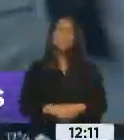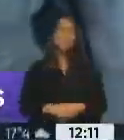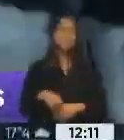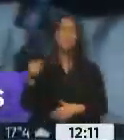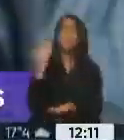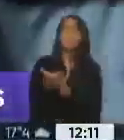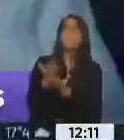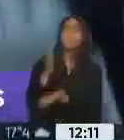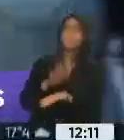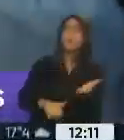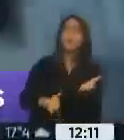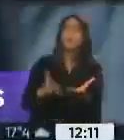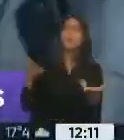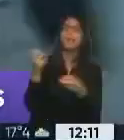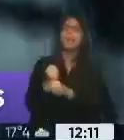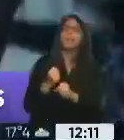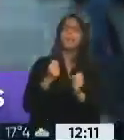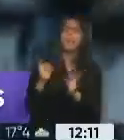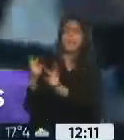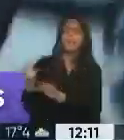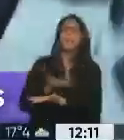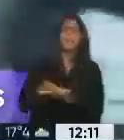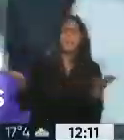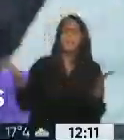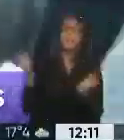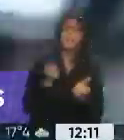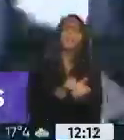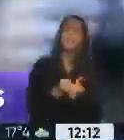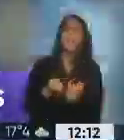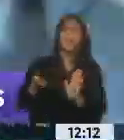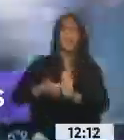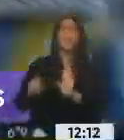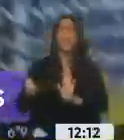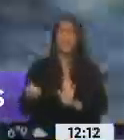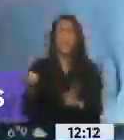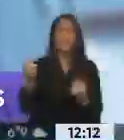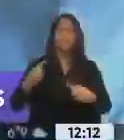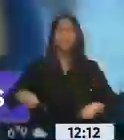transporte público? No. ¿Al boleto? ¿A la quita de subsidios? No, es no.